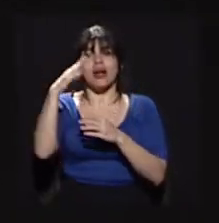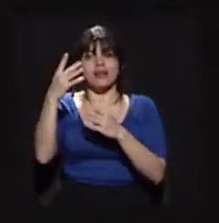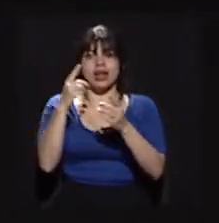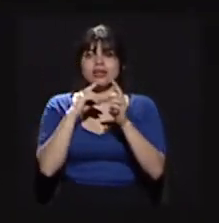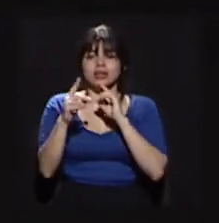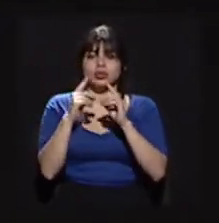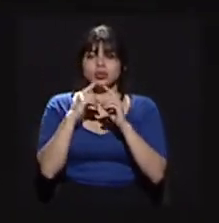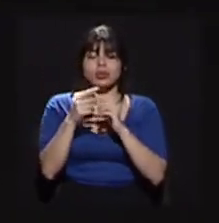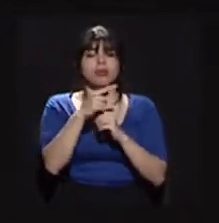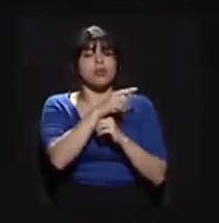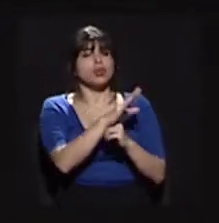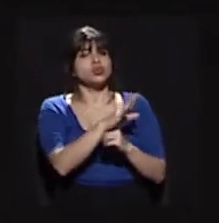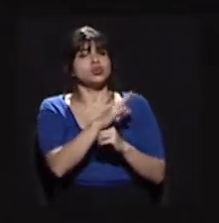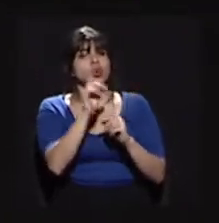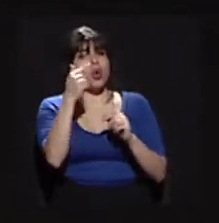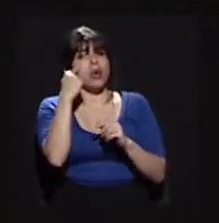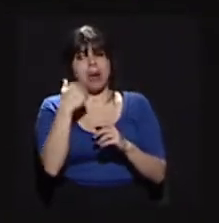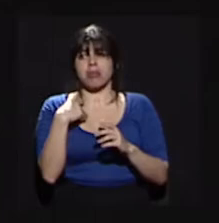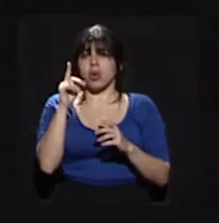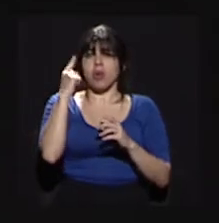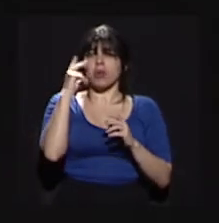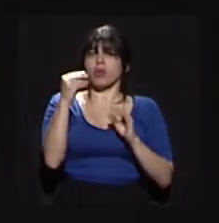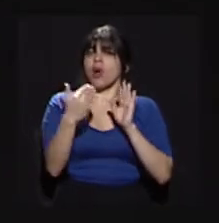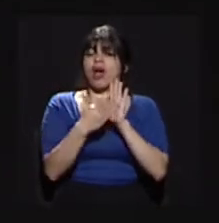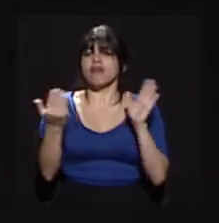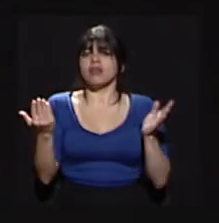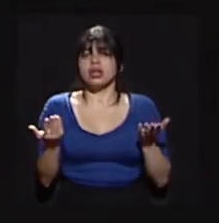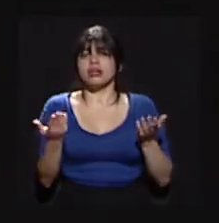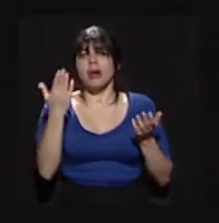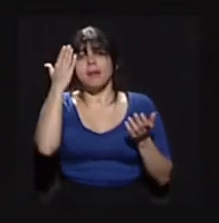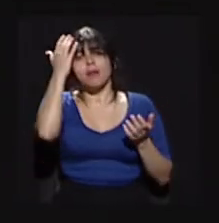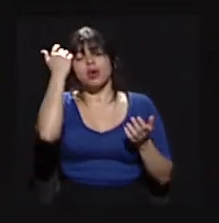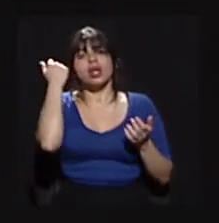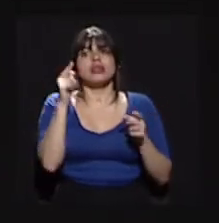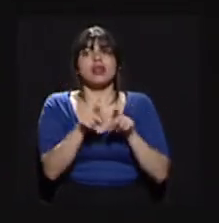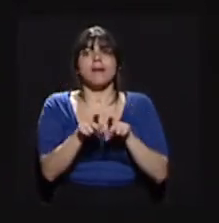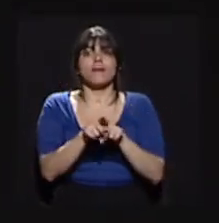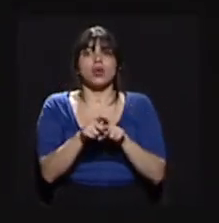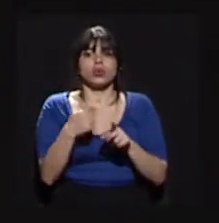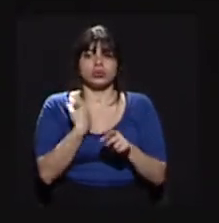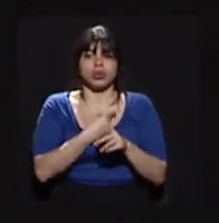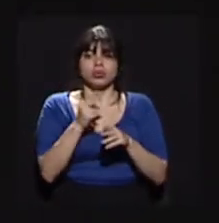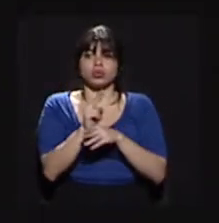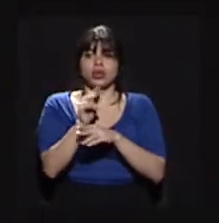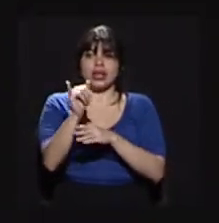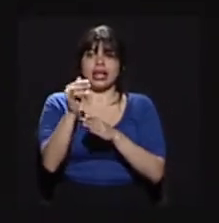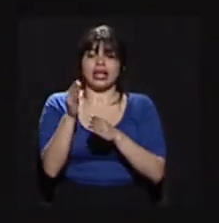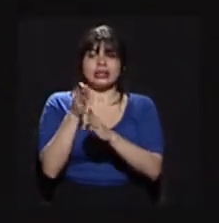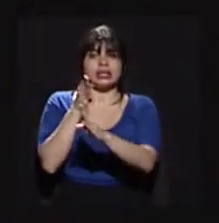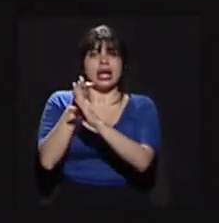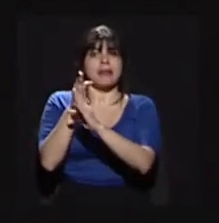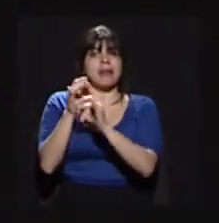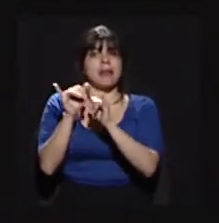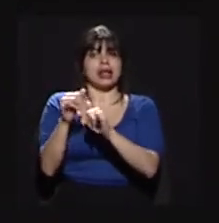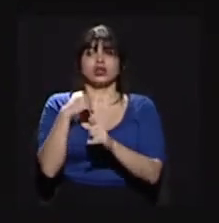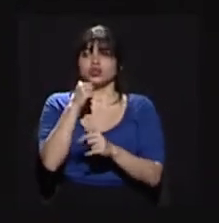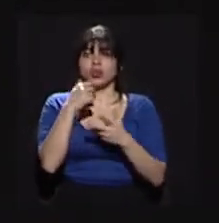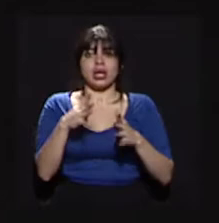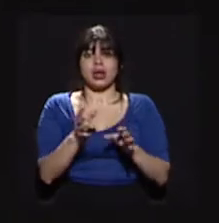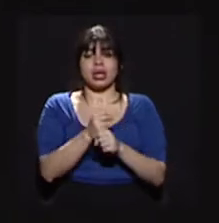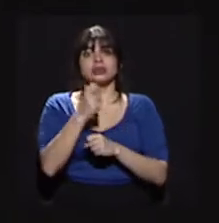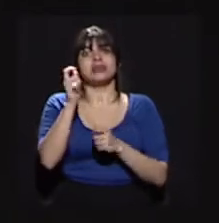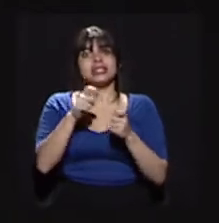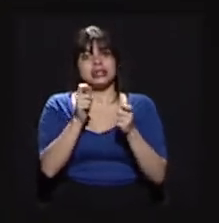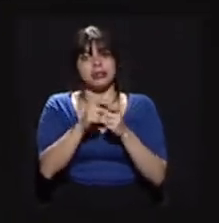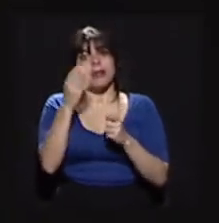discovery tanto afectó su gobierno al gobierno no lo afecta mayormente porque él tampoco estábamos utilizando ese canal de manera permanente yo no había querido hacerlo